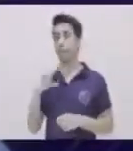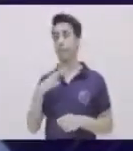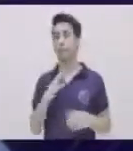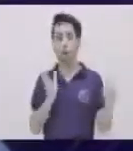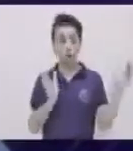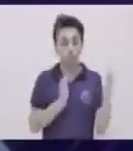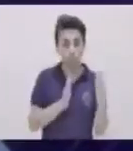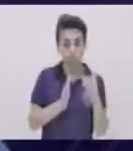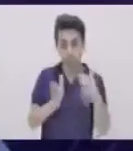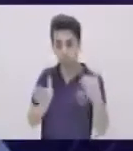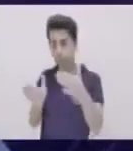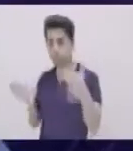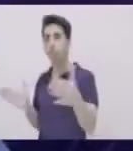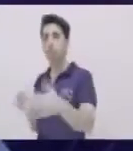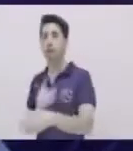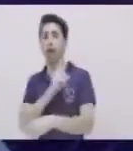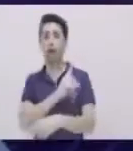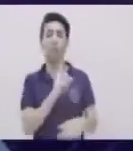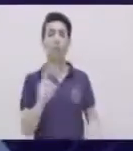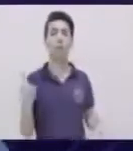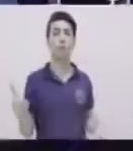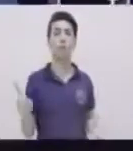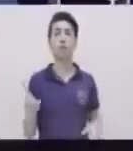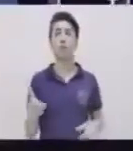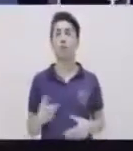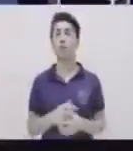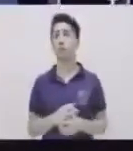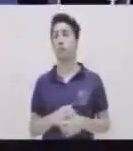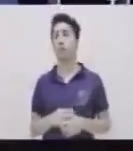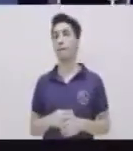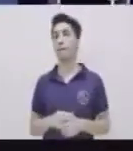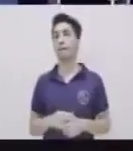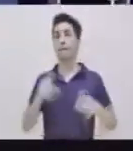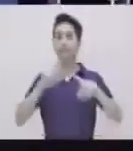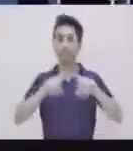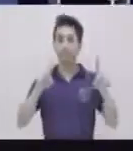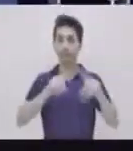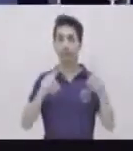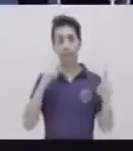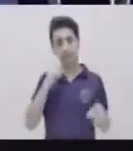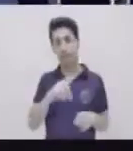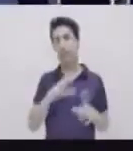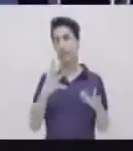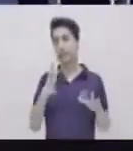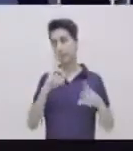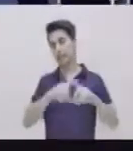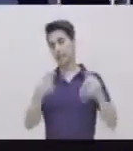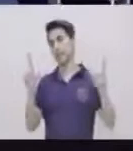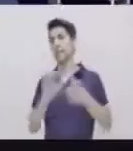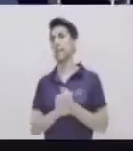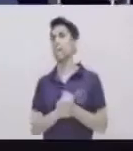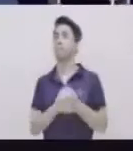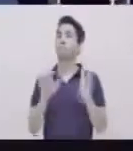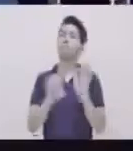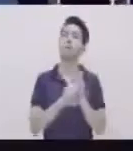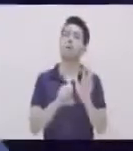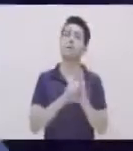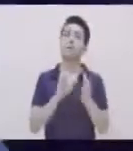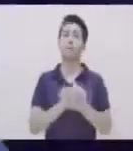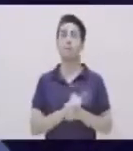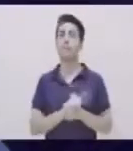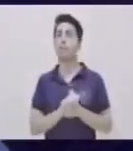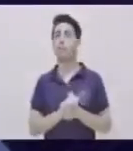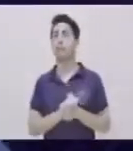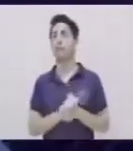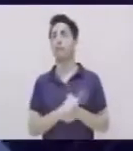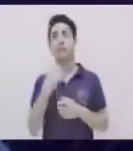la colocan dentro de este arco. Lo que hacemos es apretarla o aflojarla con este botón,